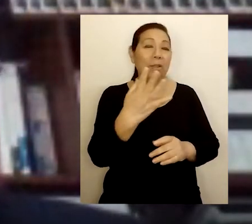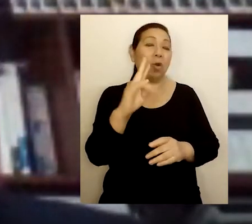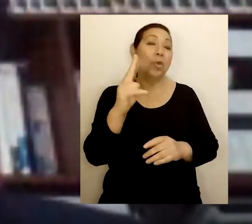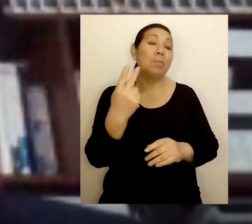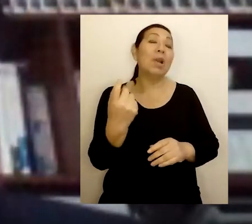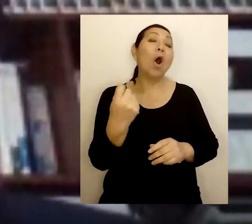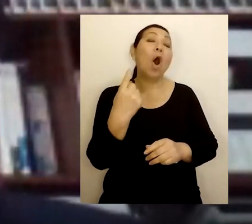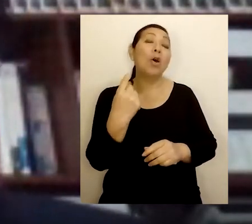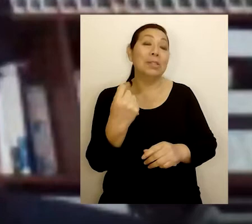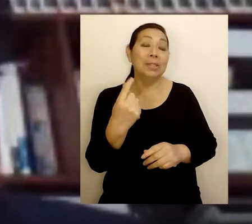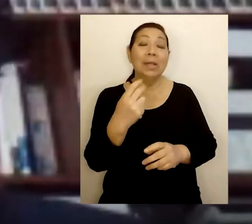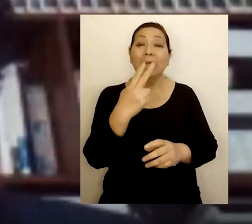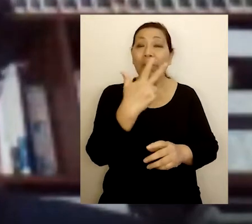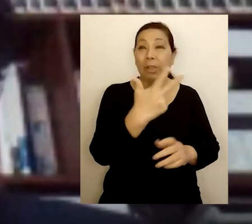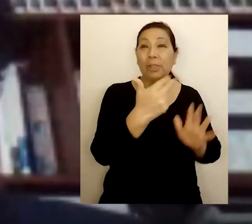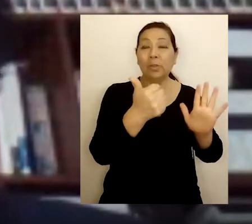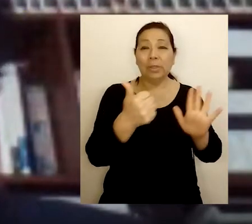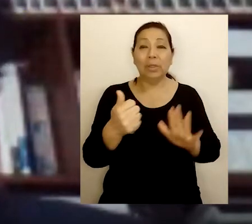1125-2011,